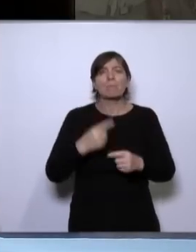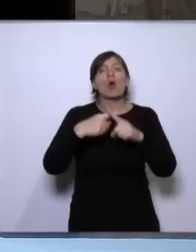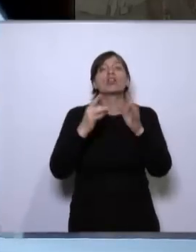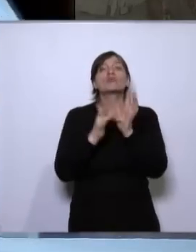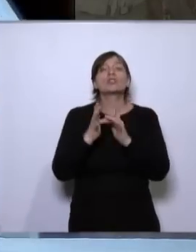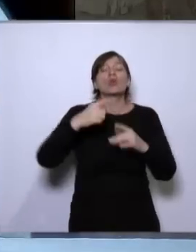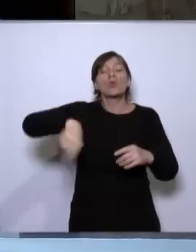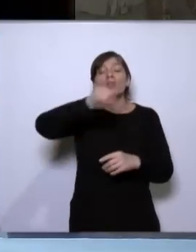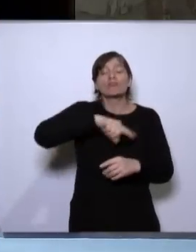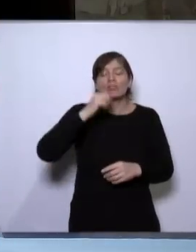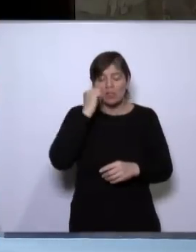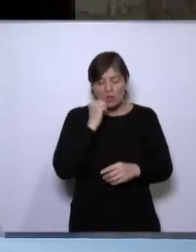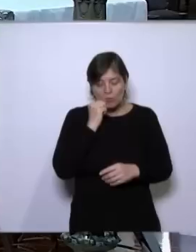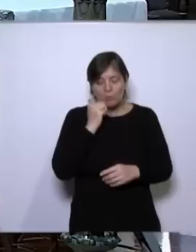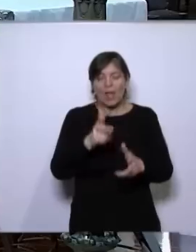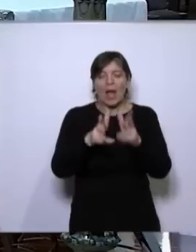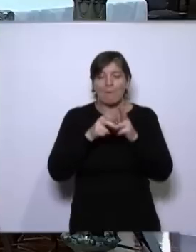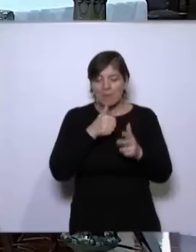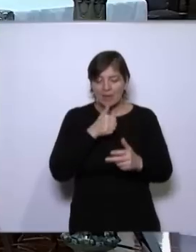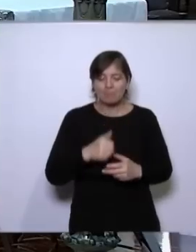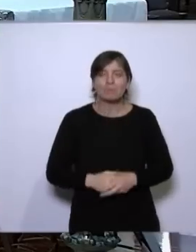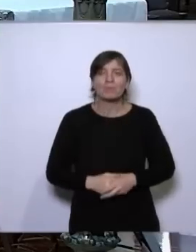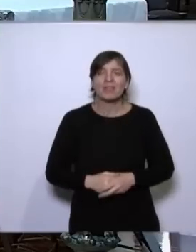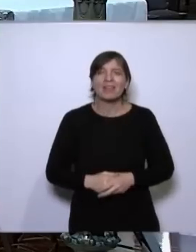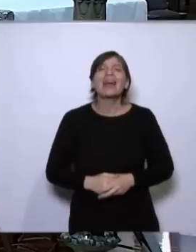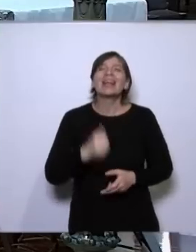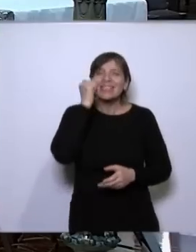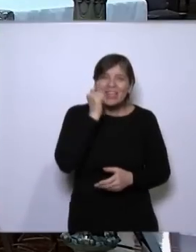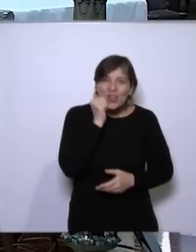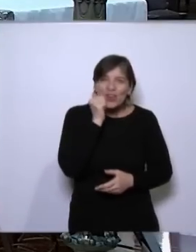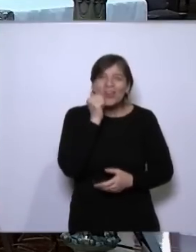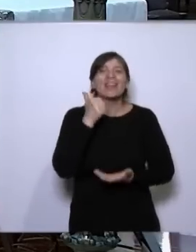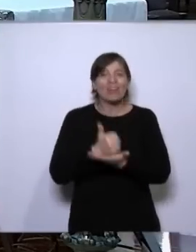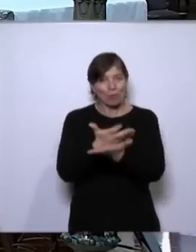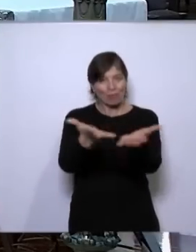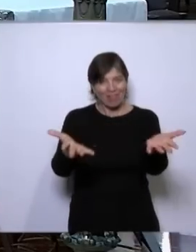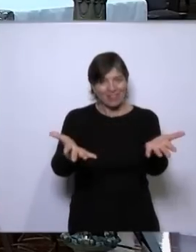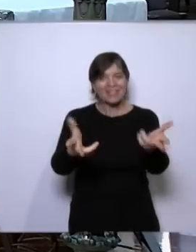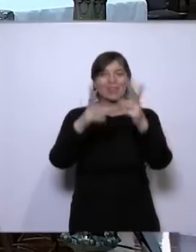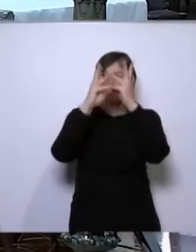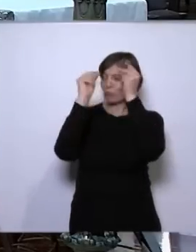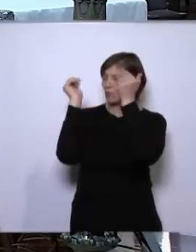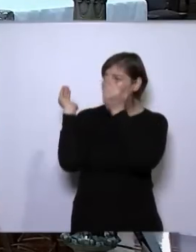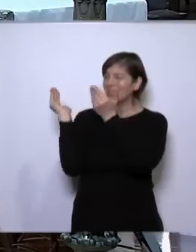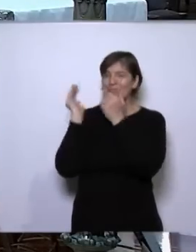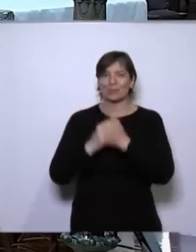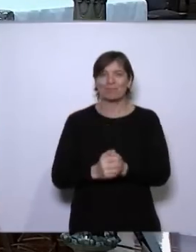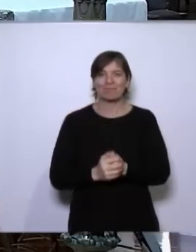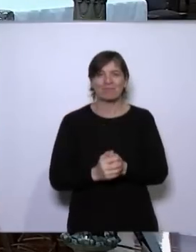Por Jesucristo nuestro Señor. El Señor esté con ustedes.